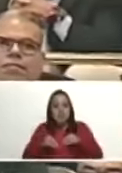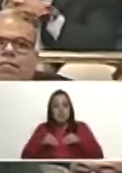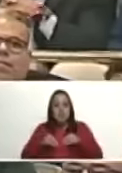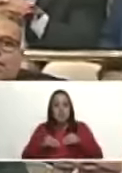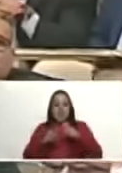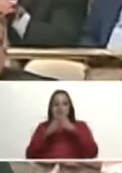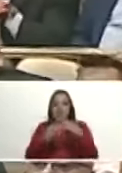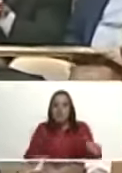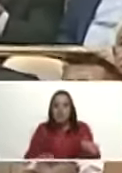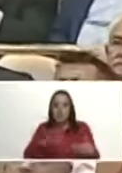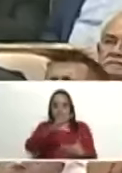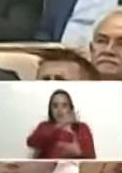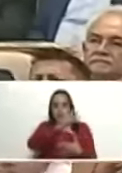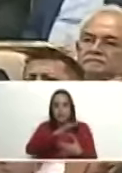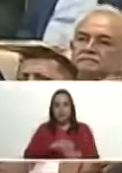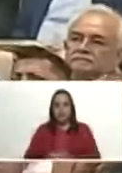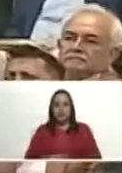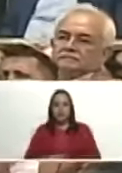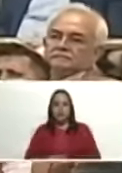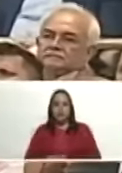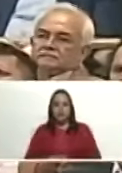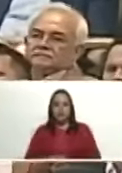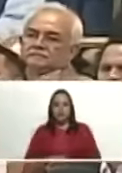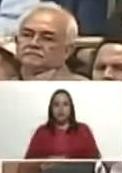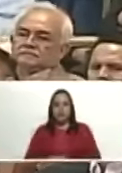el continente americano.